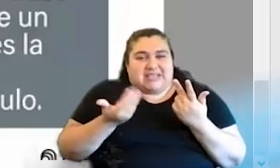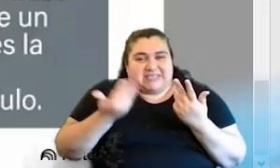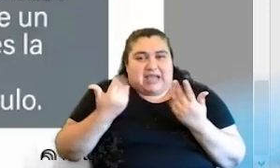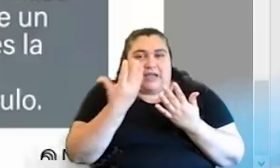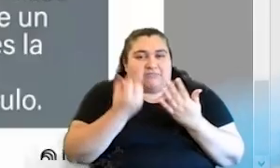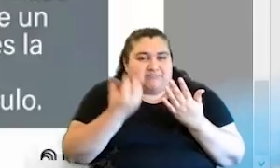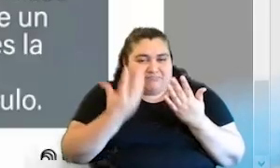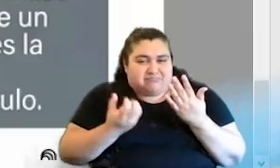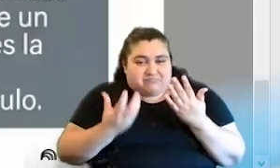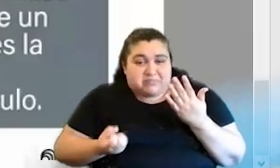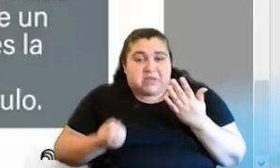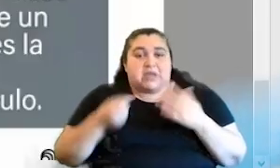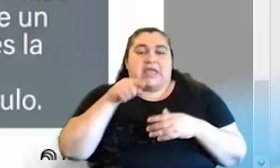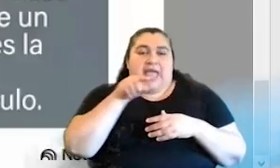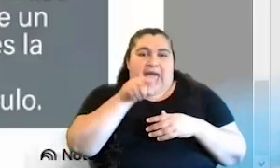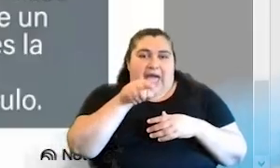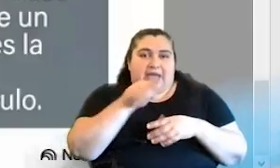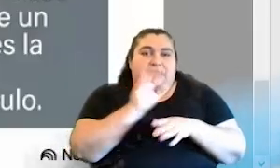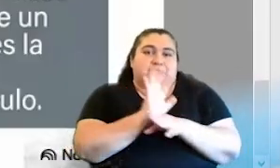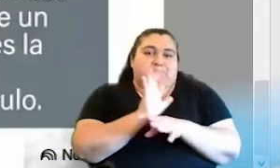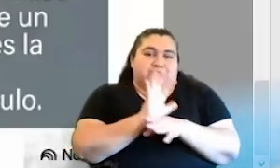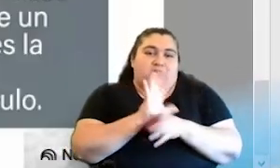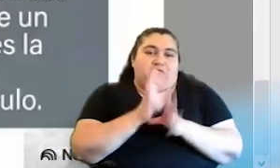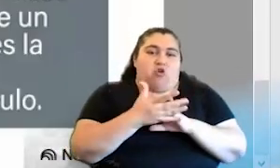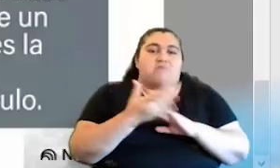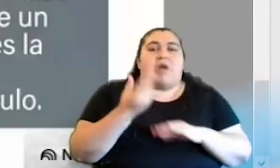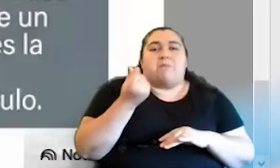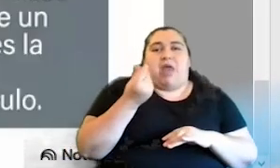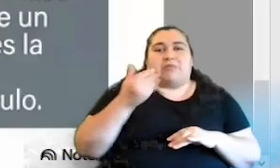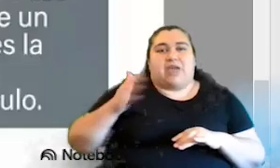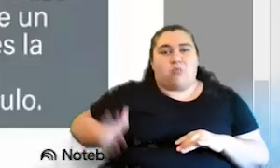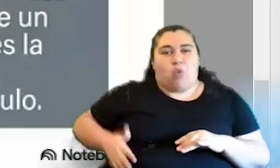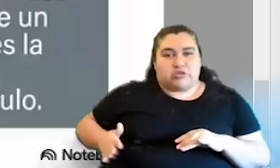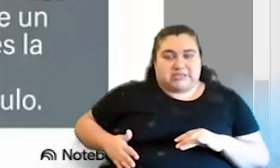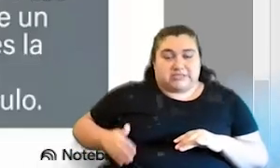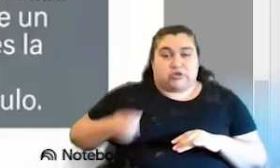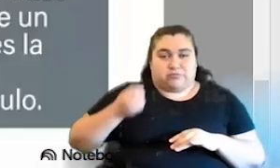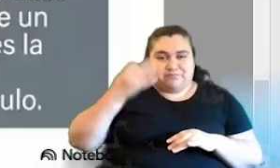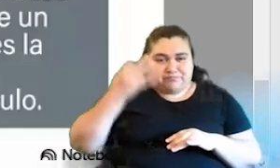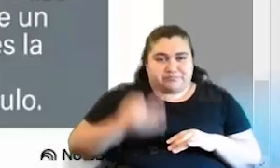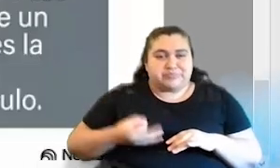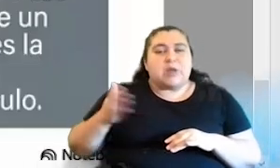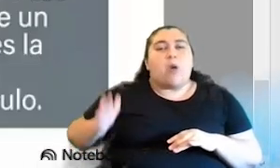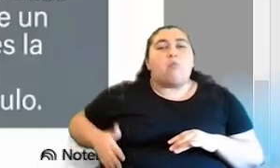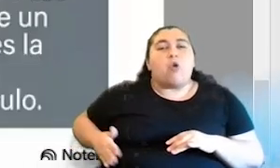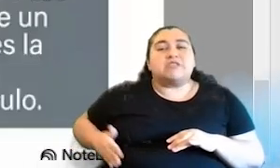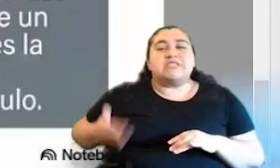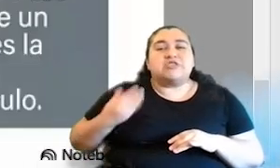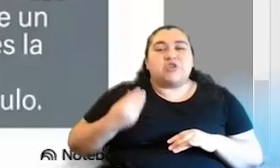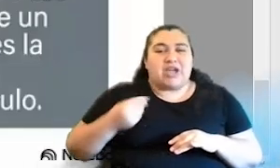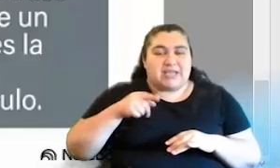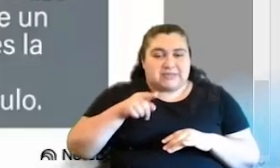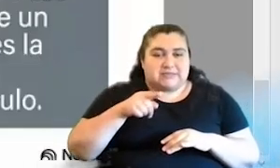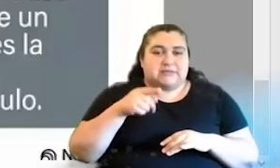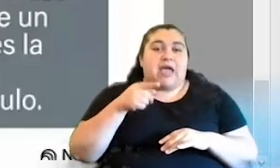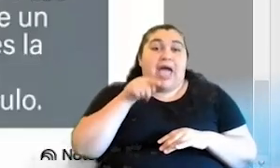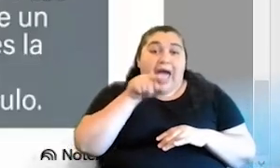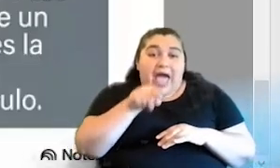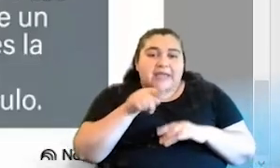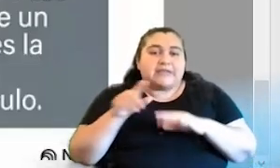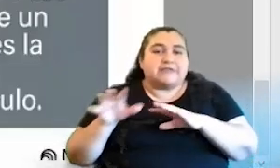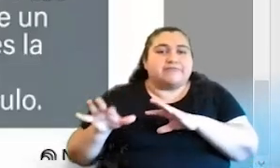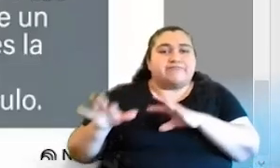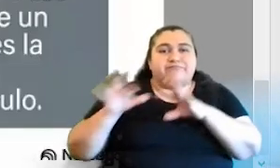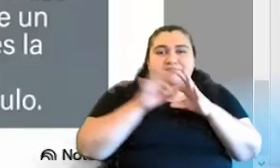generales y se va a obtener lo que se llama la ganancia neta. A la ganancia neta se le van a detraer las deducciones personales que